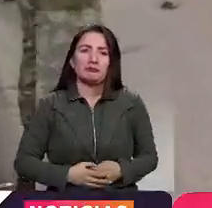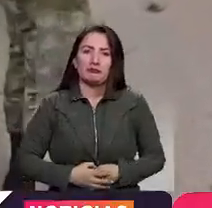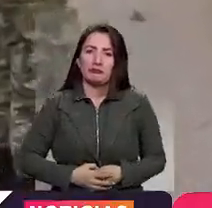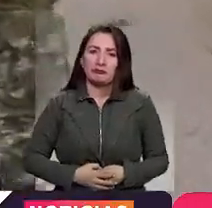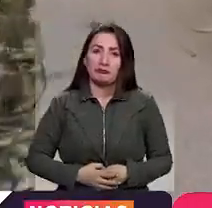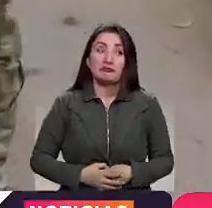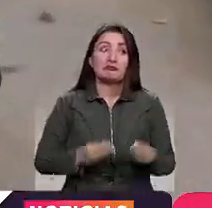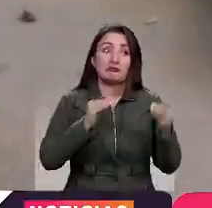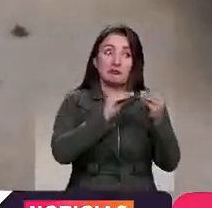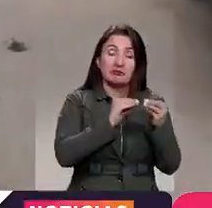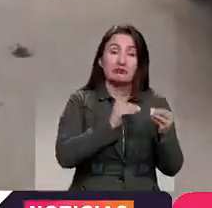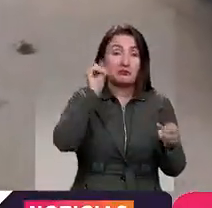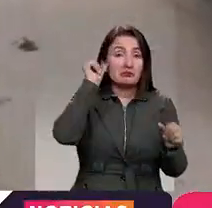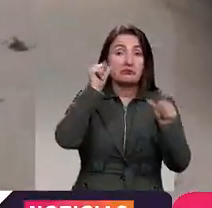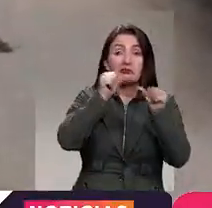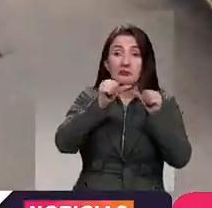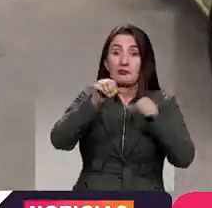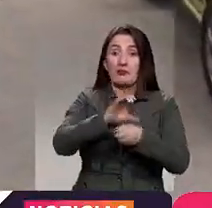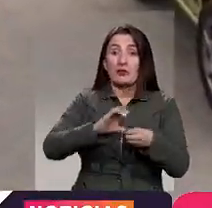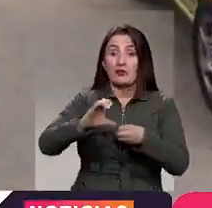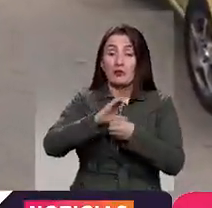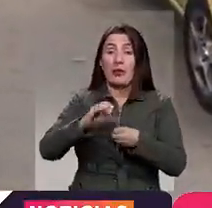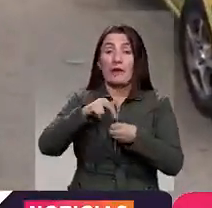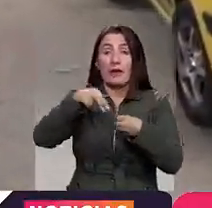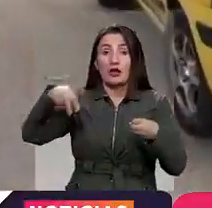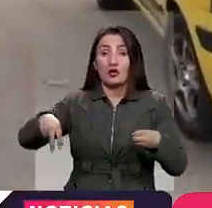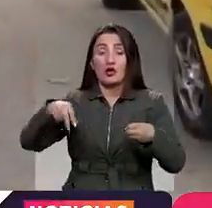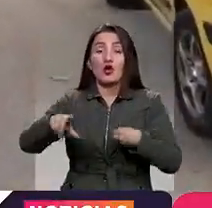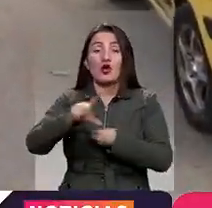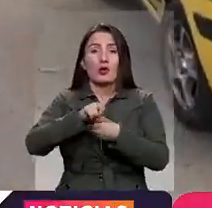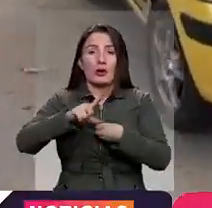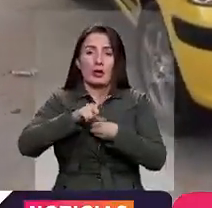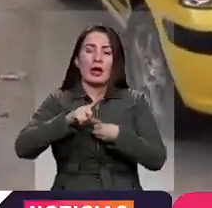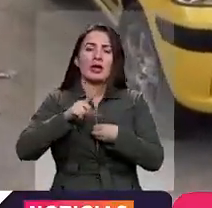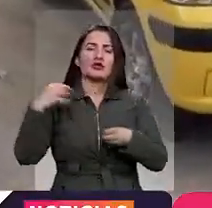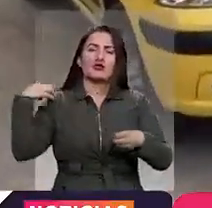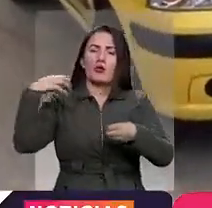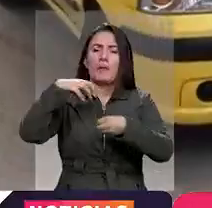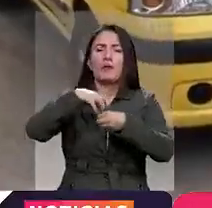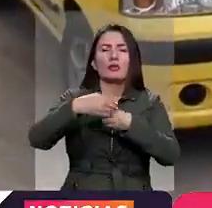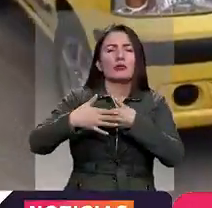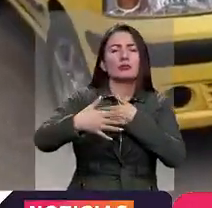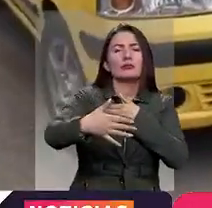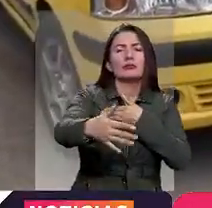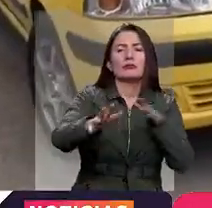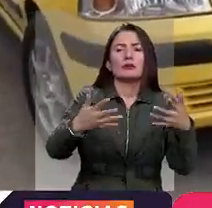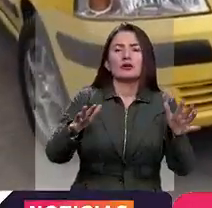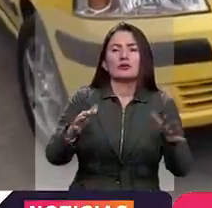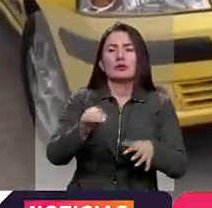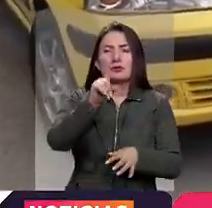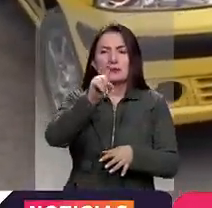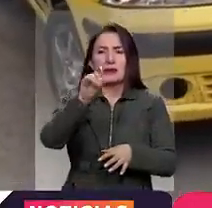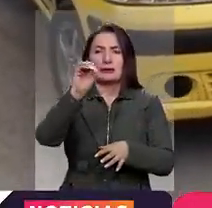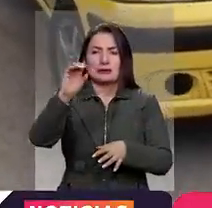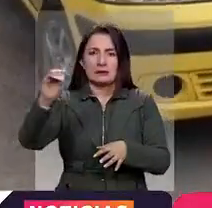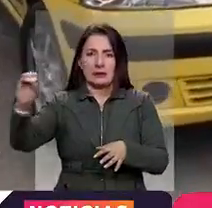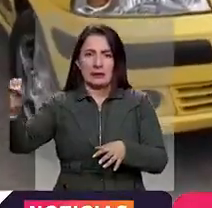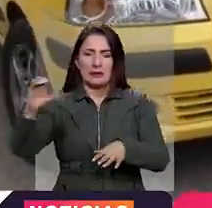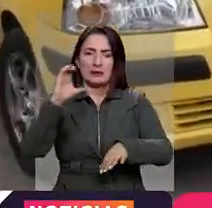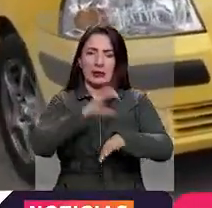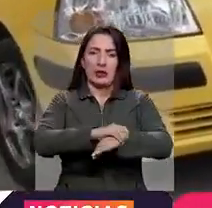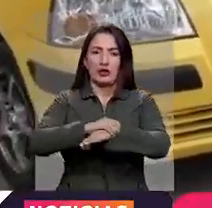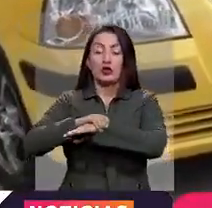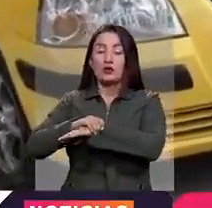hay que recordarle a los ciudadanos que en la localidad de Ciudad Bolívar, en lo ocurrido del año, van más de 600